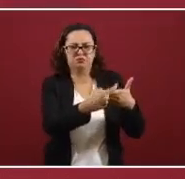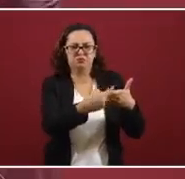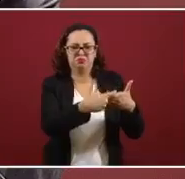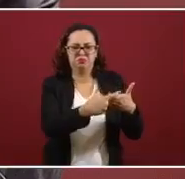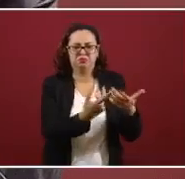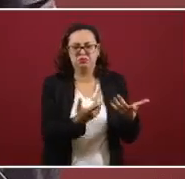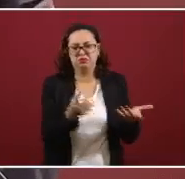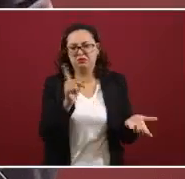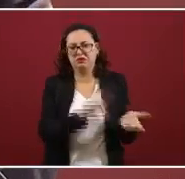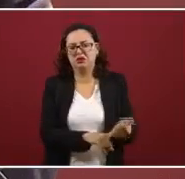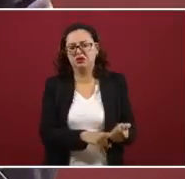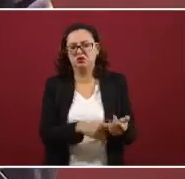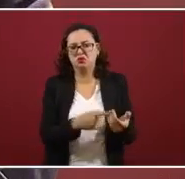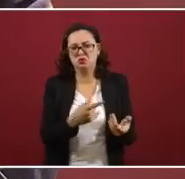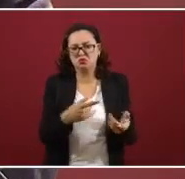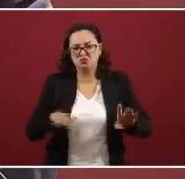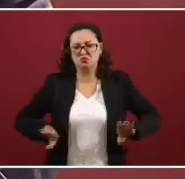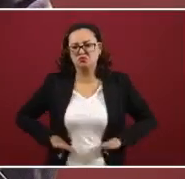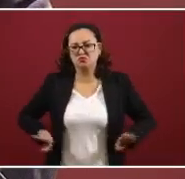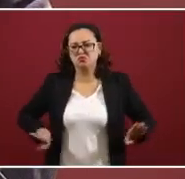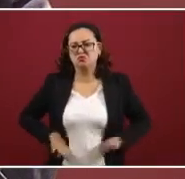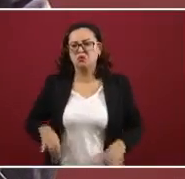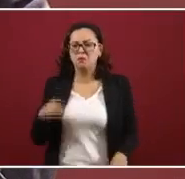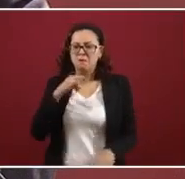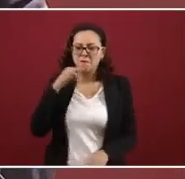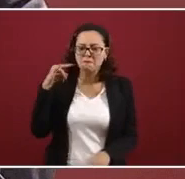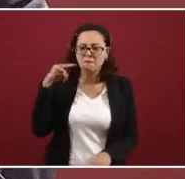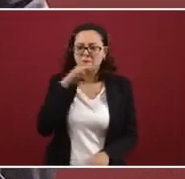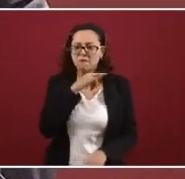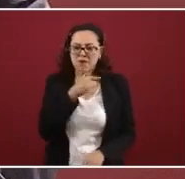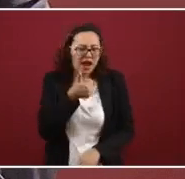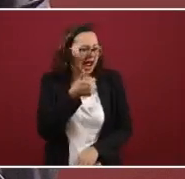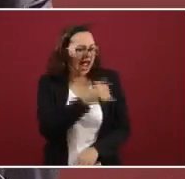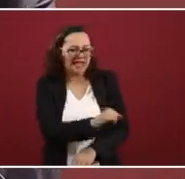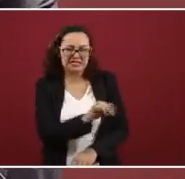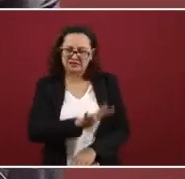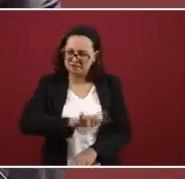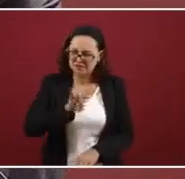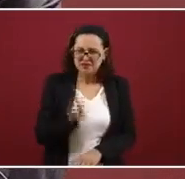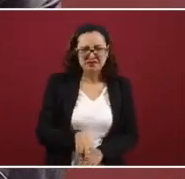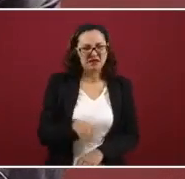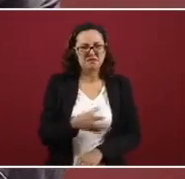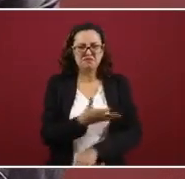la hipocresía, su verdadera doctrina es la hipocresía.